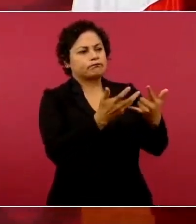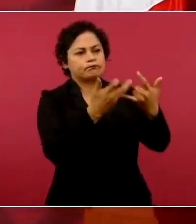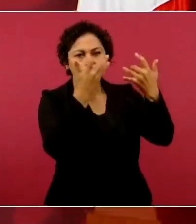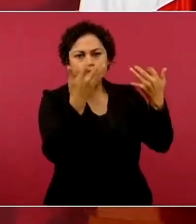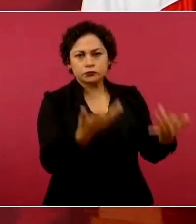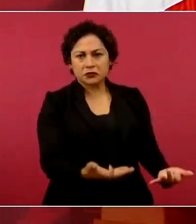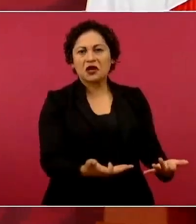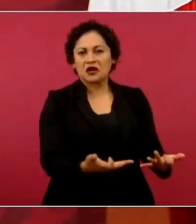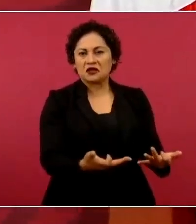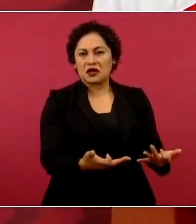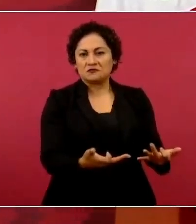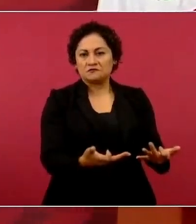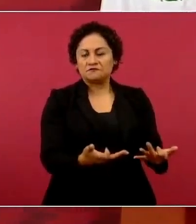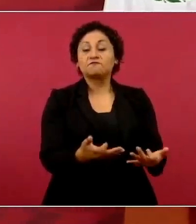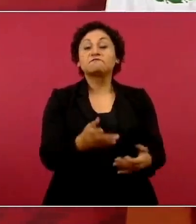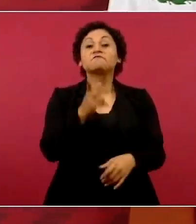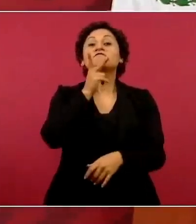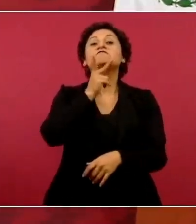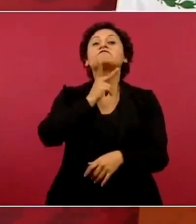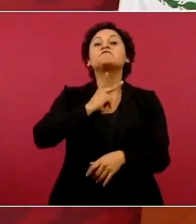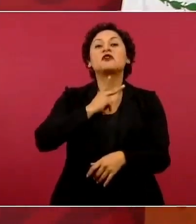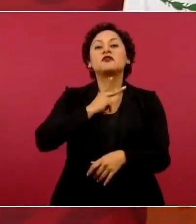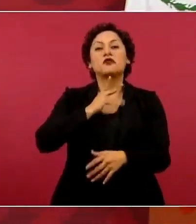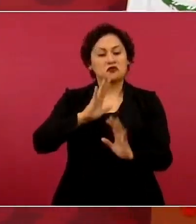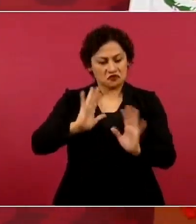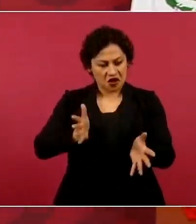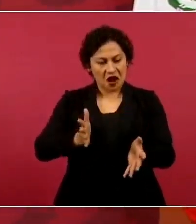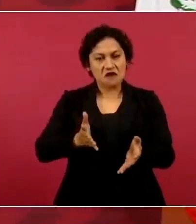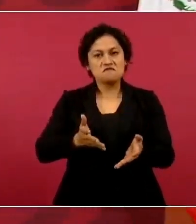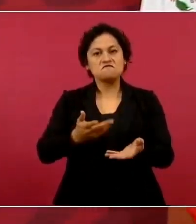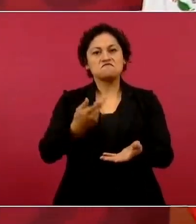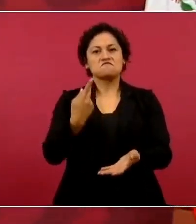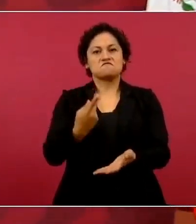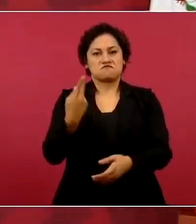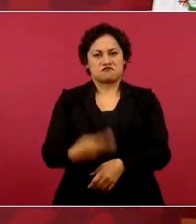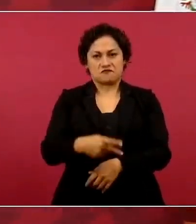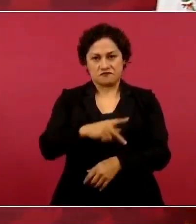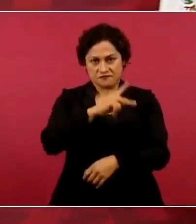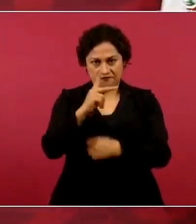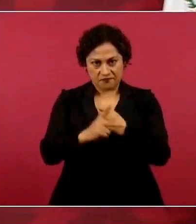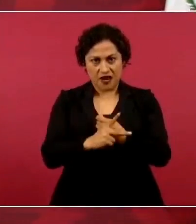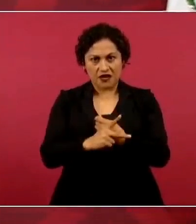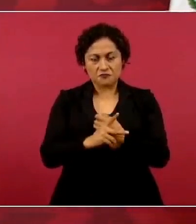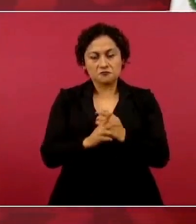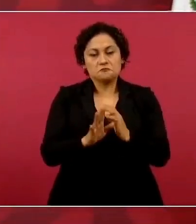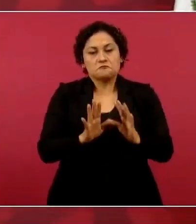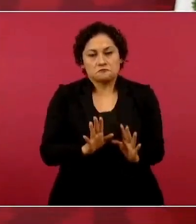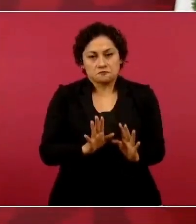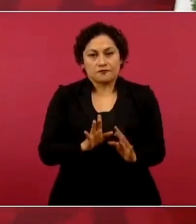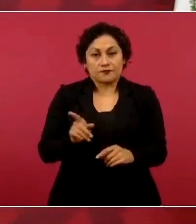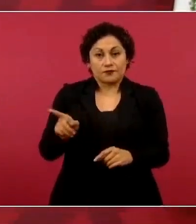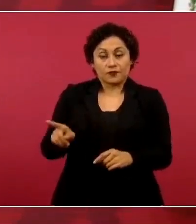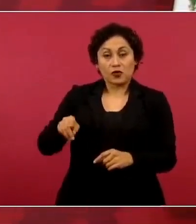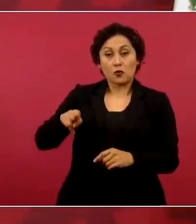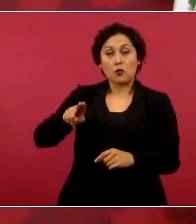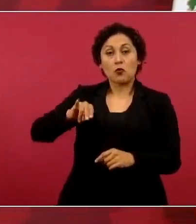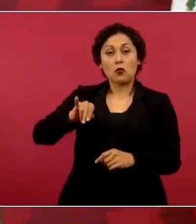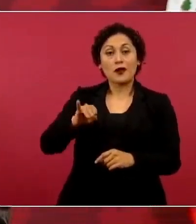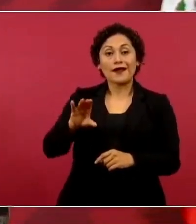y sobre todo la expropiación petrolera, el general Múgica que